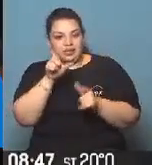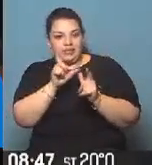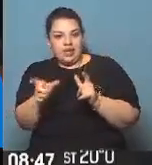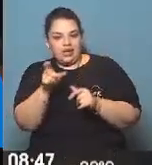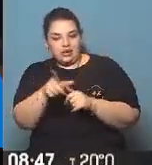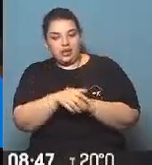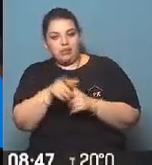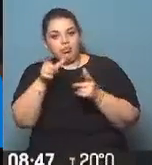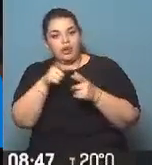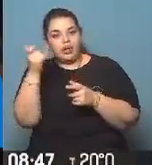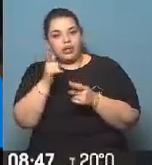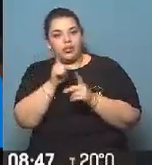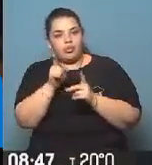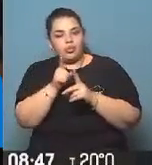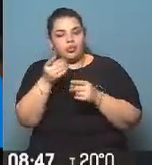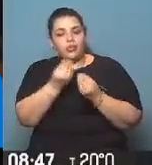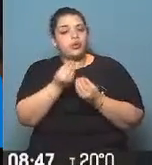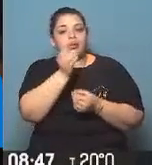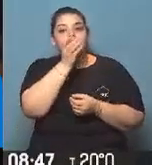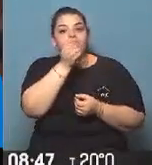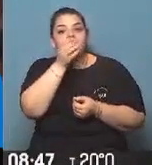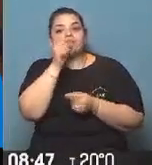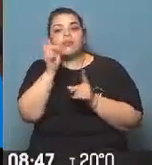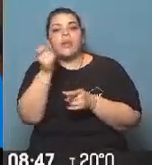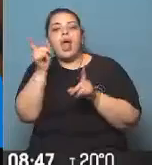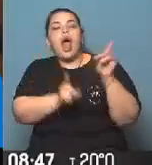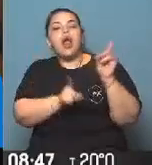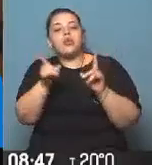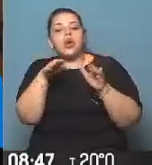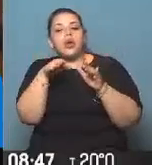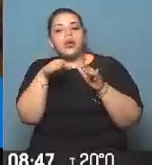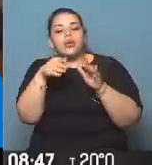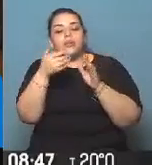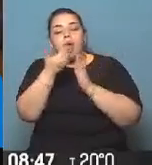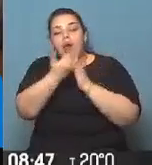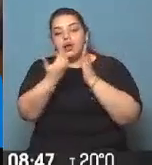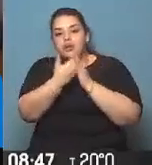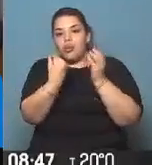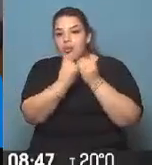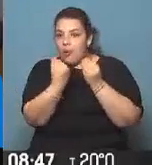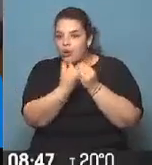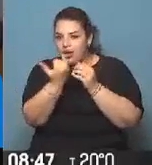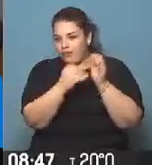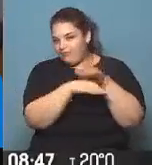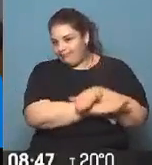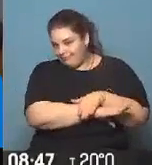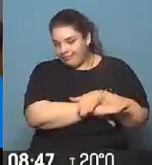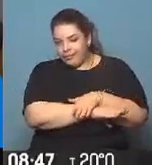La película tiene un montón de revelaciones, también hay una serie de archivos, muchos de los cuales pudimos hay muchísimo trabajo de